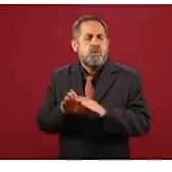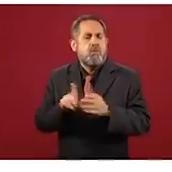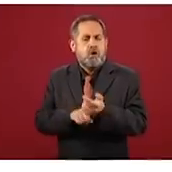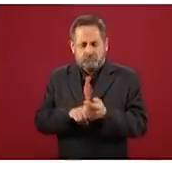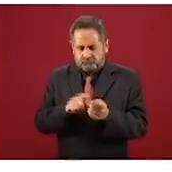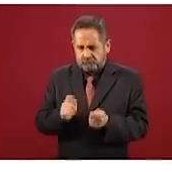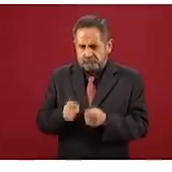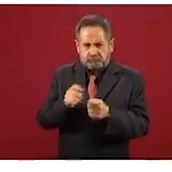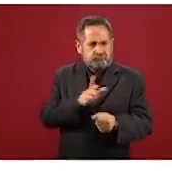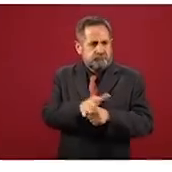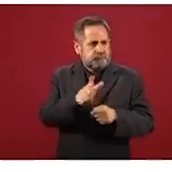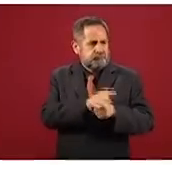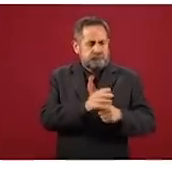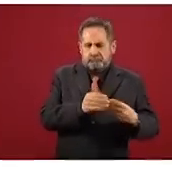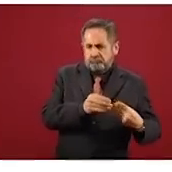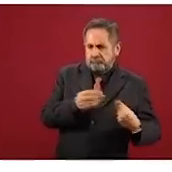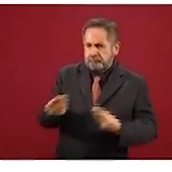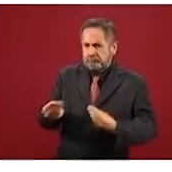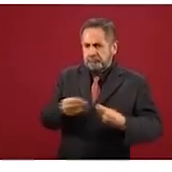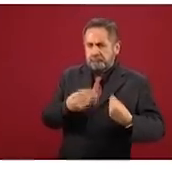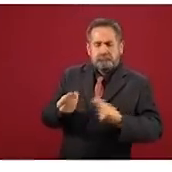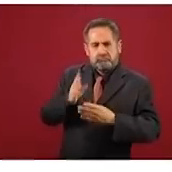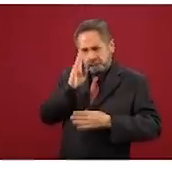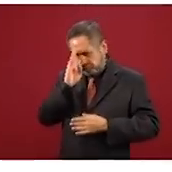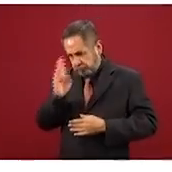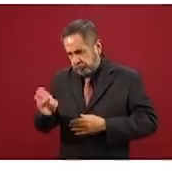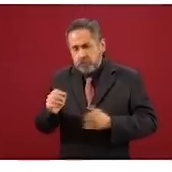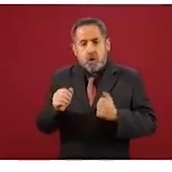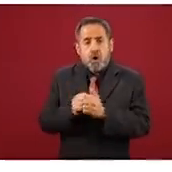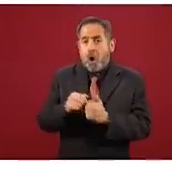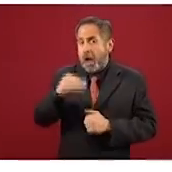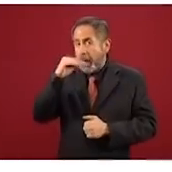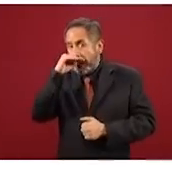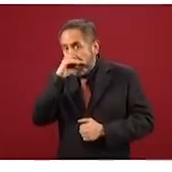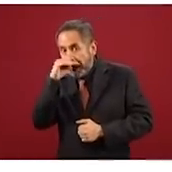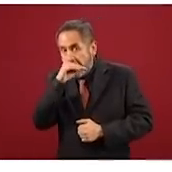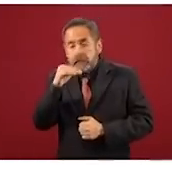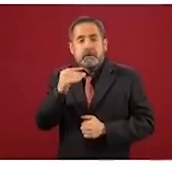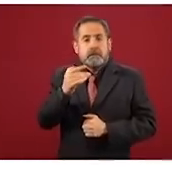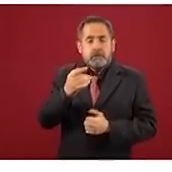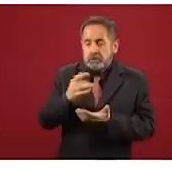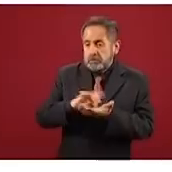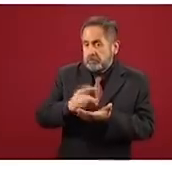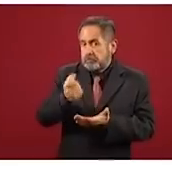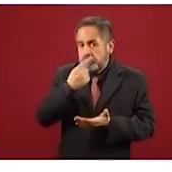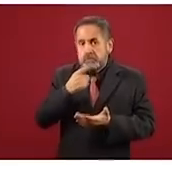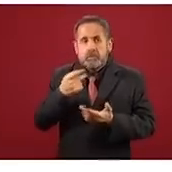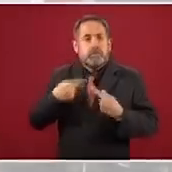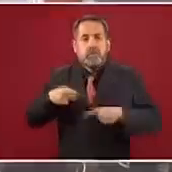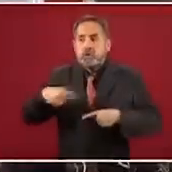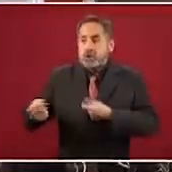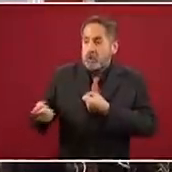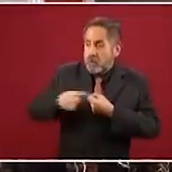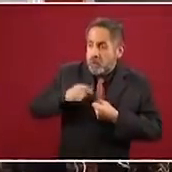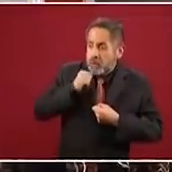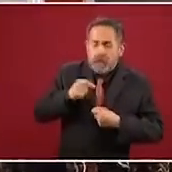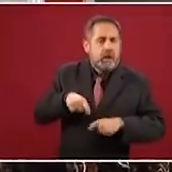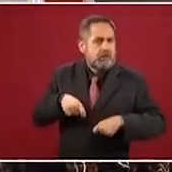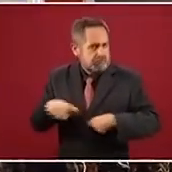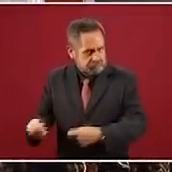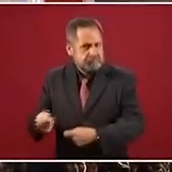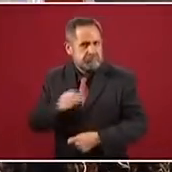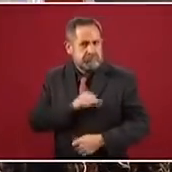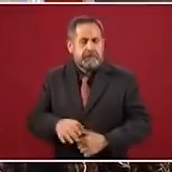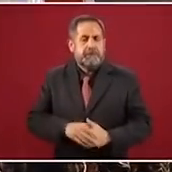su abastecimiento directo con insumos gratuitos, medicamentos para la población no asegurada. La